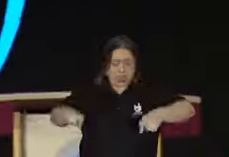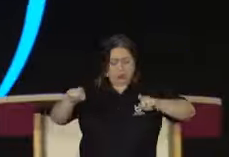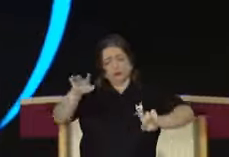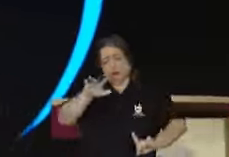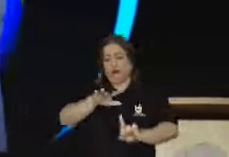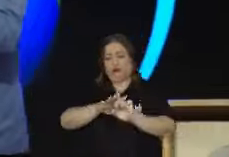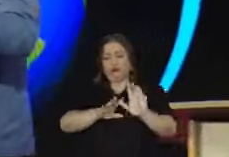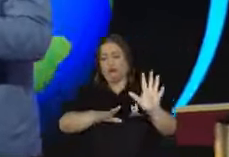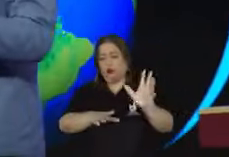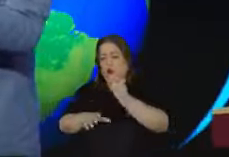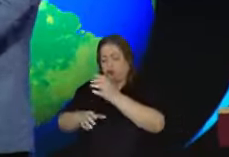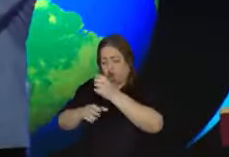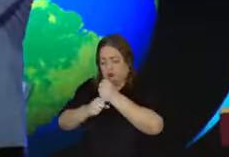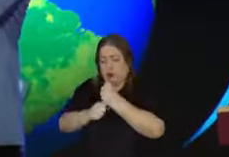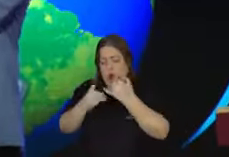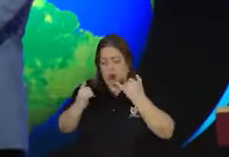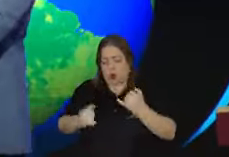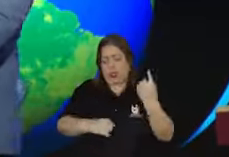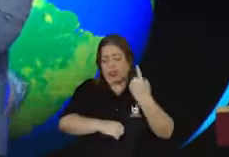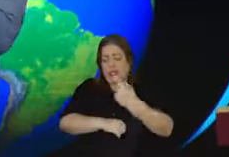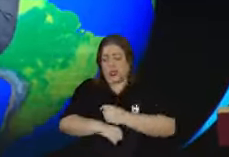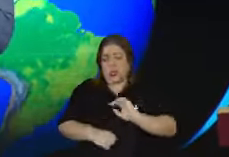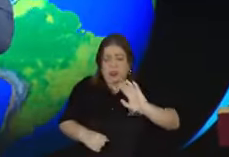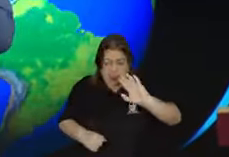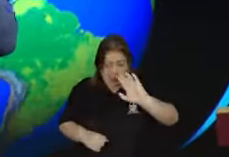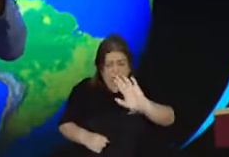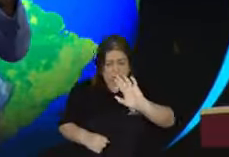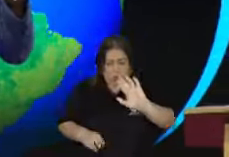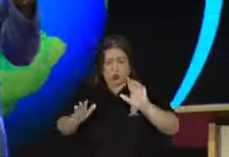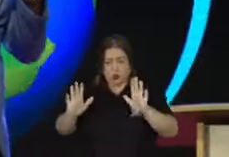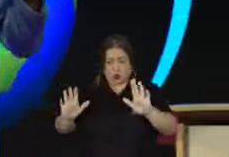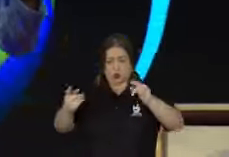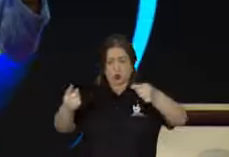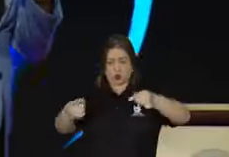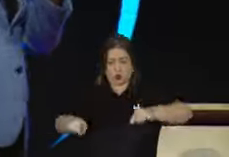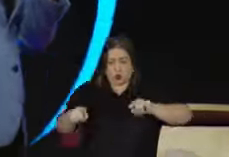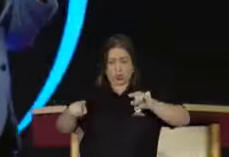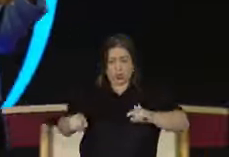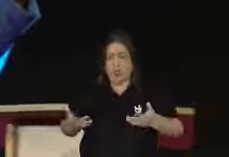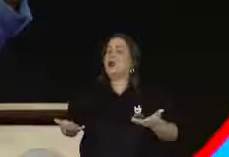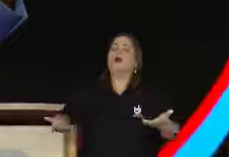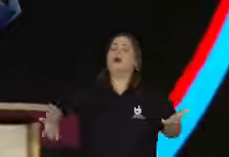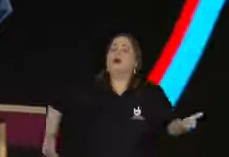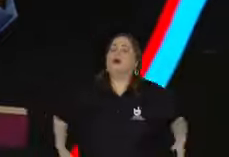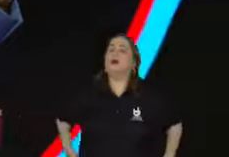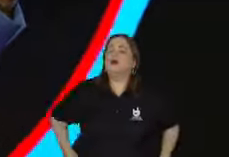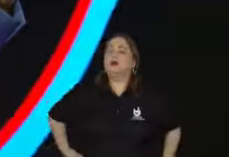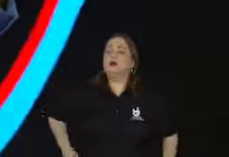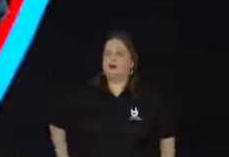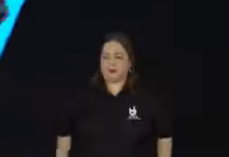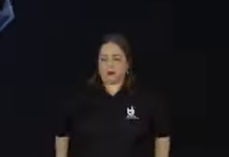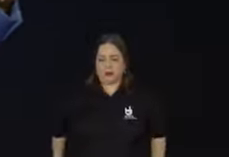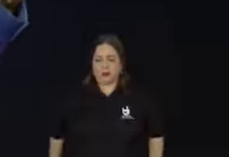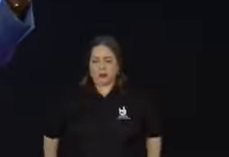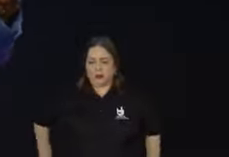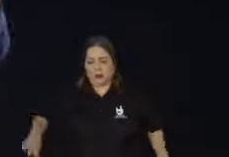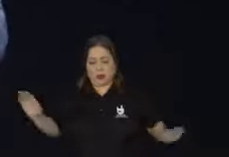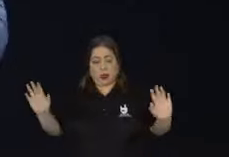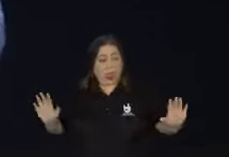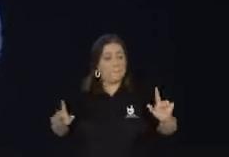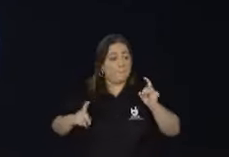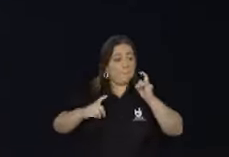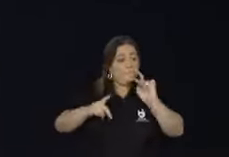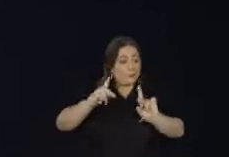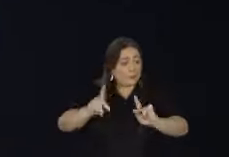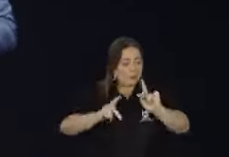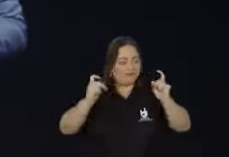Oh, el día de tu milagro. Yo lo creo, usted lo cree también. Alguien lo celebra, el pueblo lo celebra, el pueblo lo